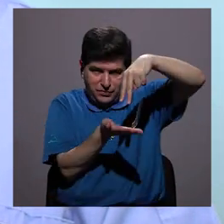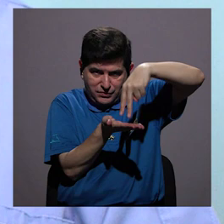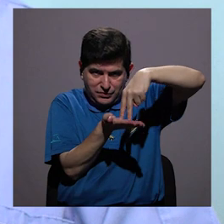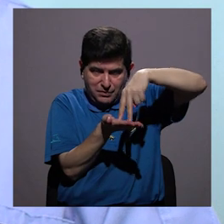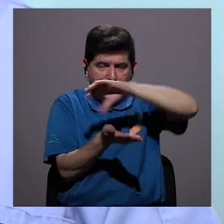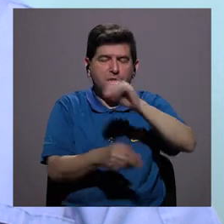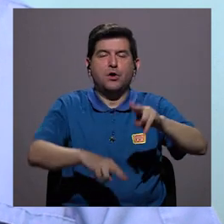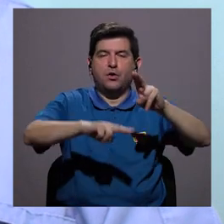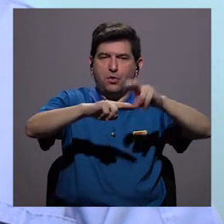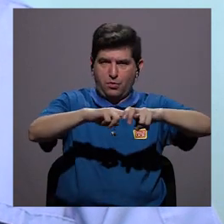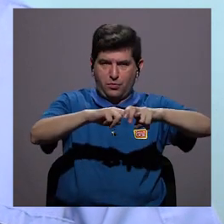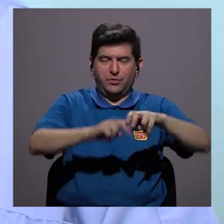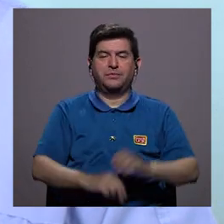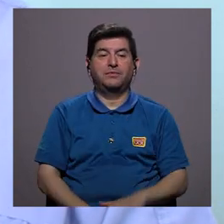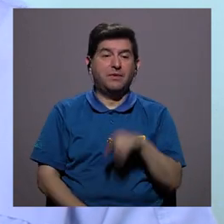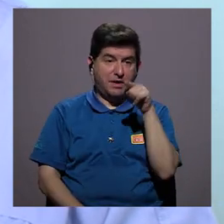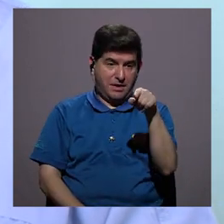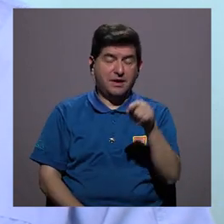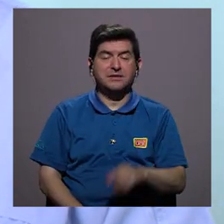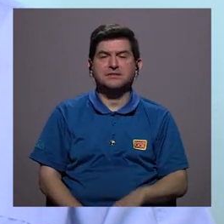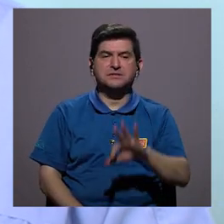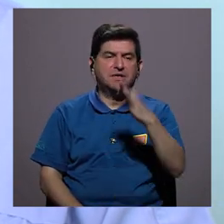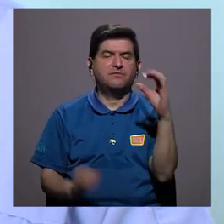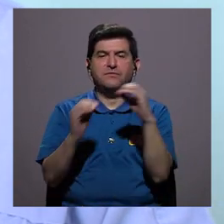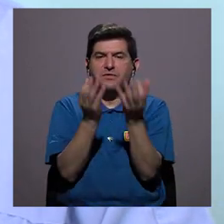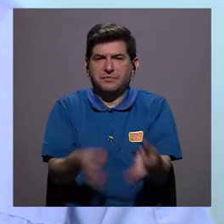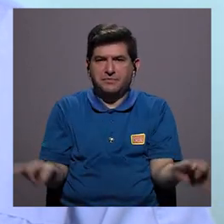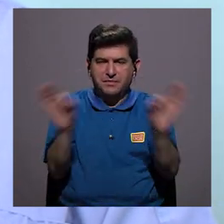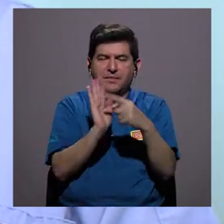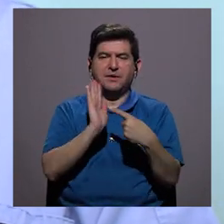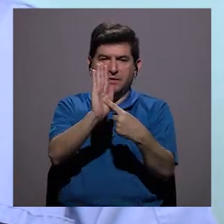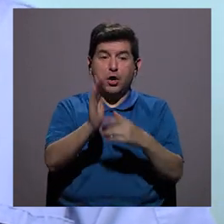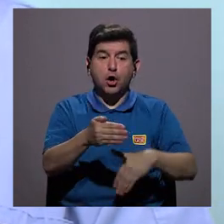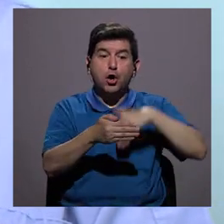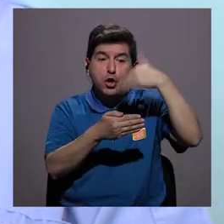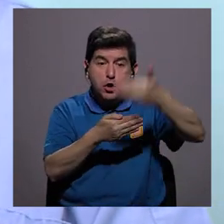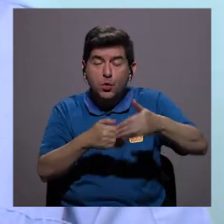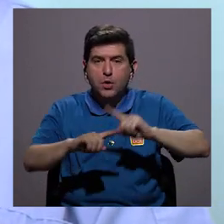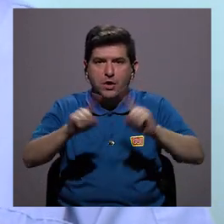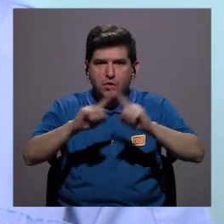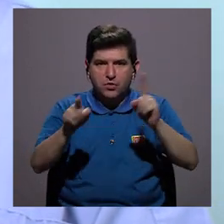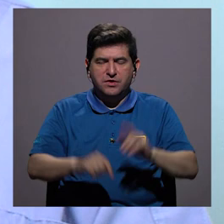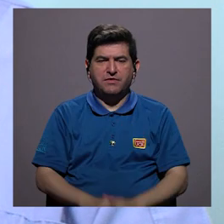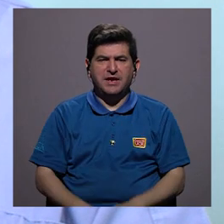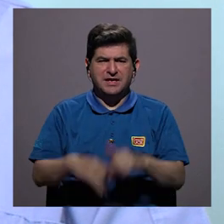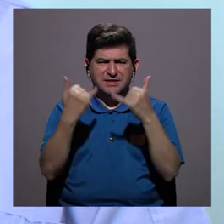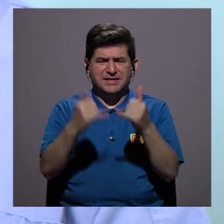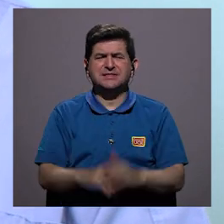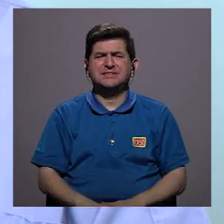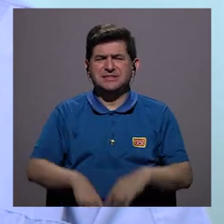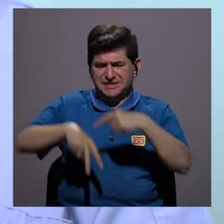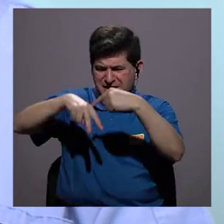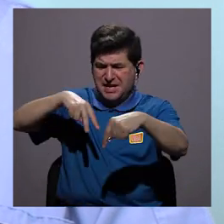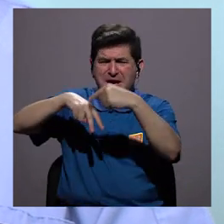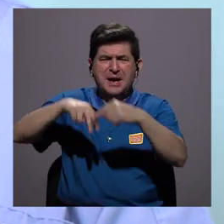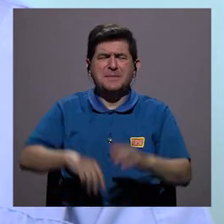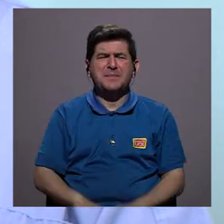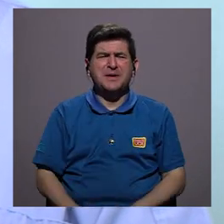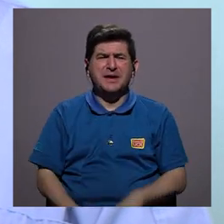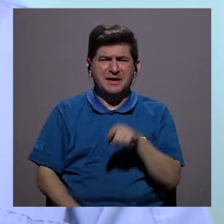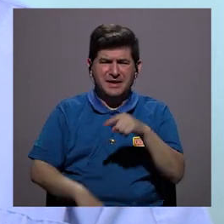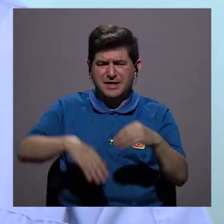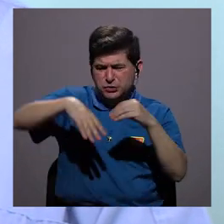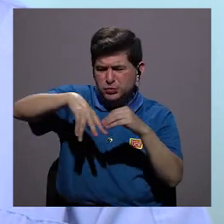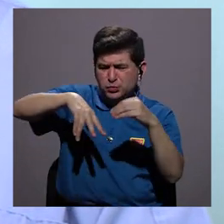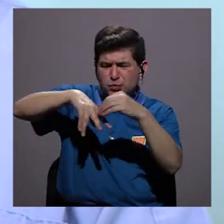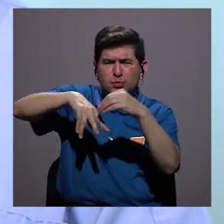sentadas. Básicamente, esas digamos, son las manifestaciones más importantes. De ahí en adelante siguen otras que se les están manchando las piernas, están otras que